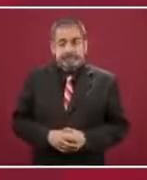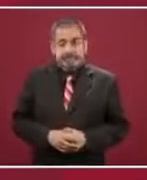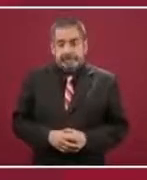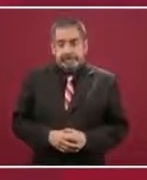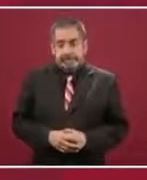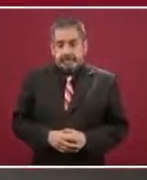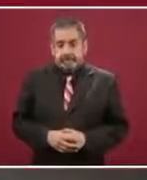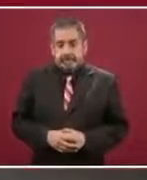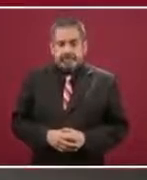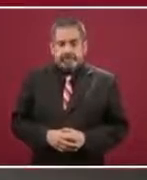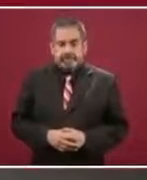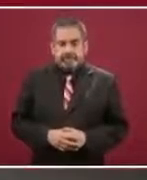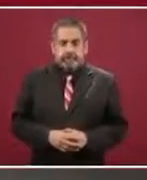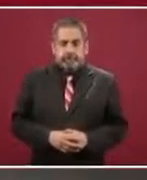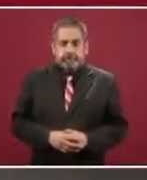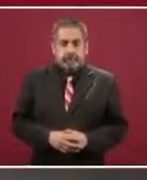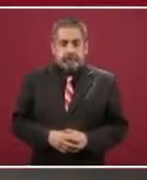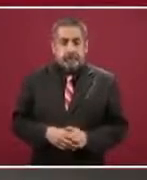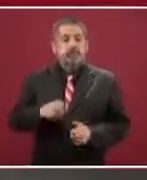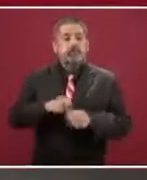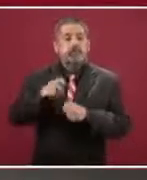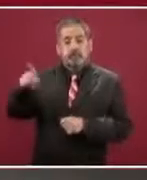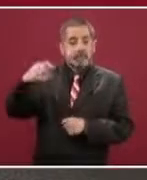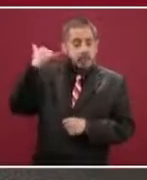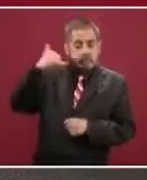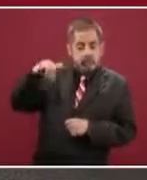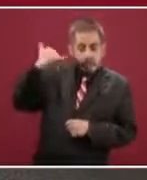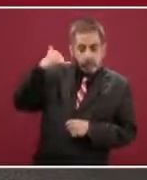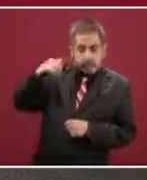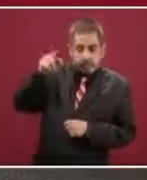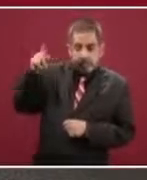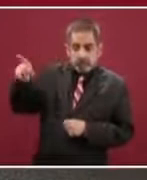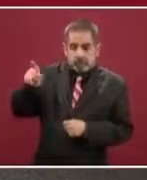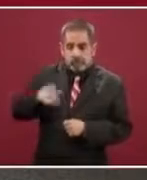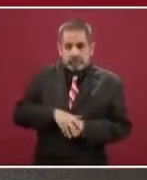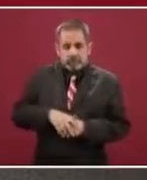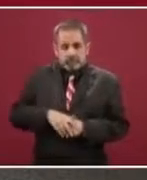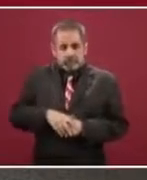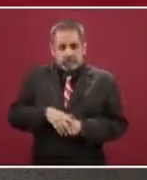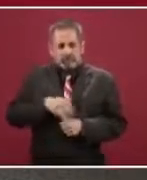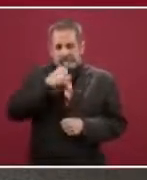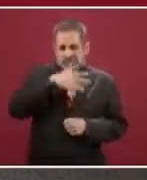Y en Yucatán nos reclamaban